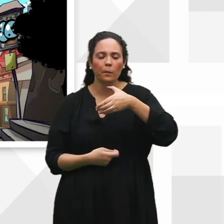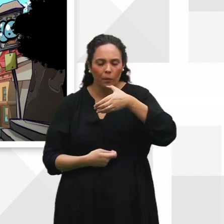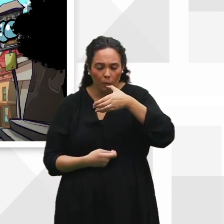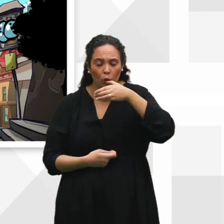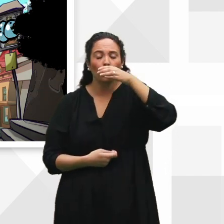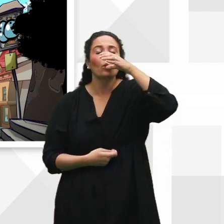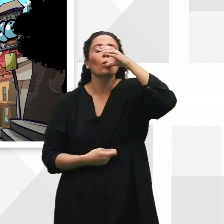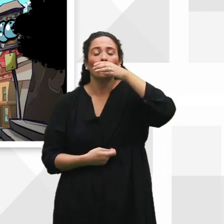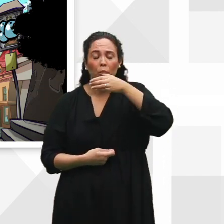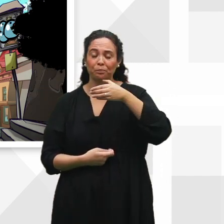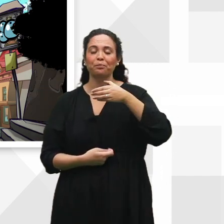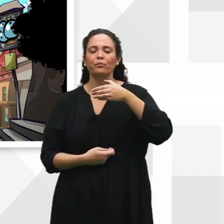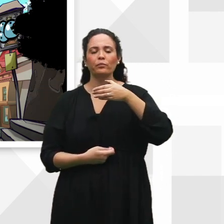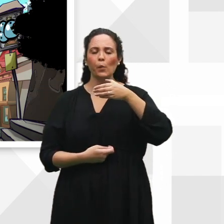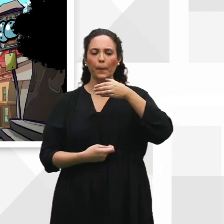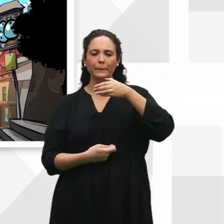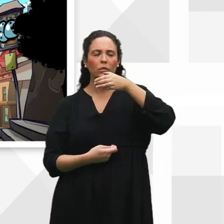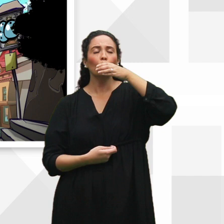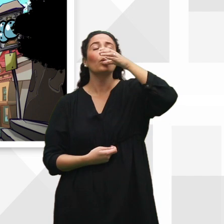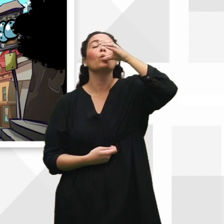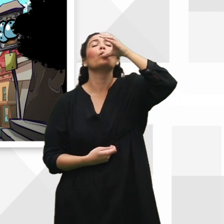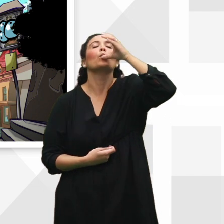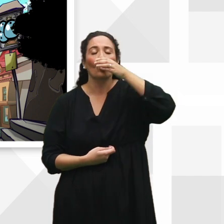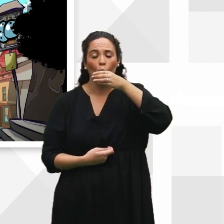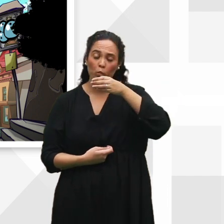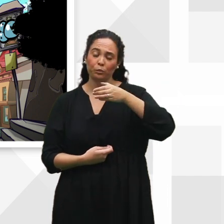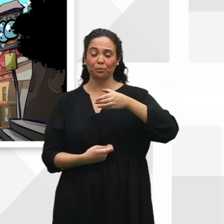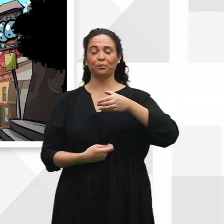¡Gracias! ¡Gracias!